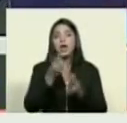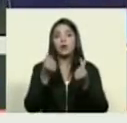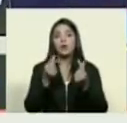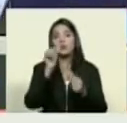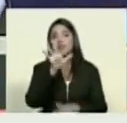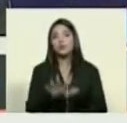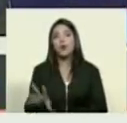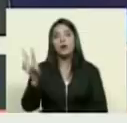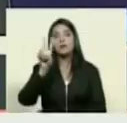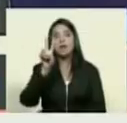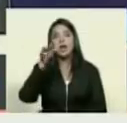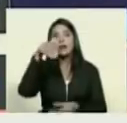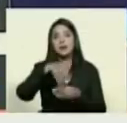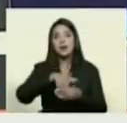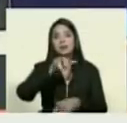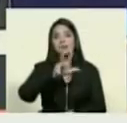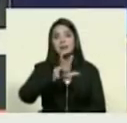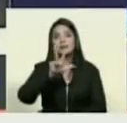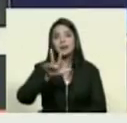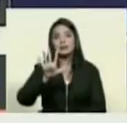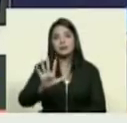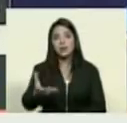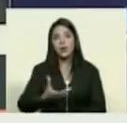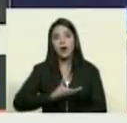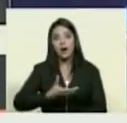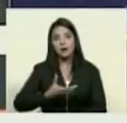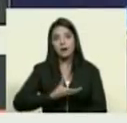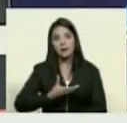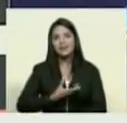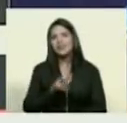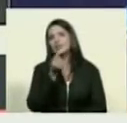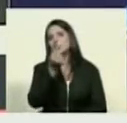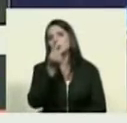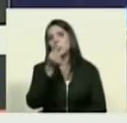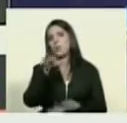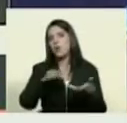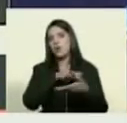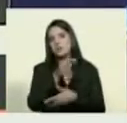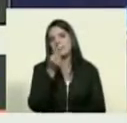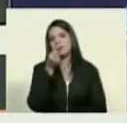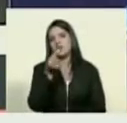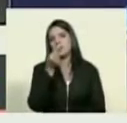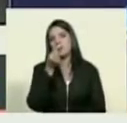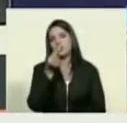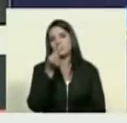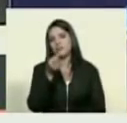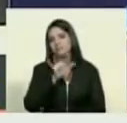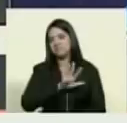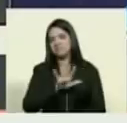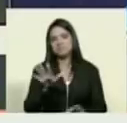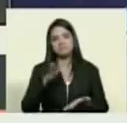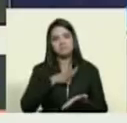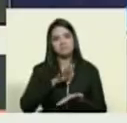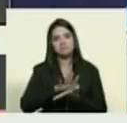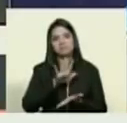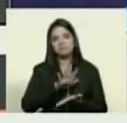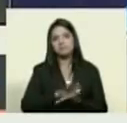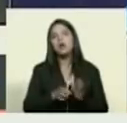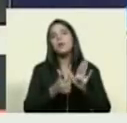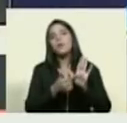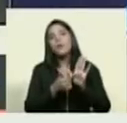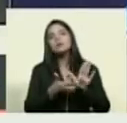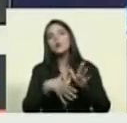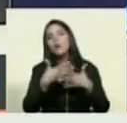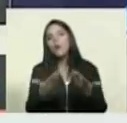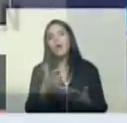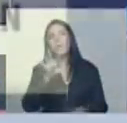Venezuela con la elección de los 335 alcaldes y alcaldesas. Ni un solo percance, ni un solo evento. Muéstrenme qué país